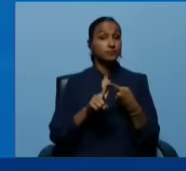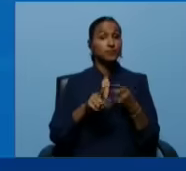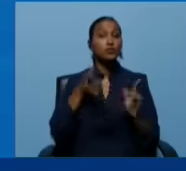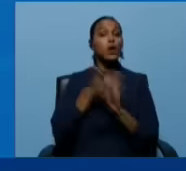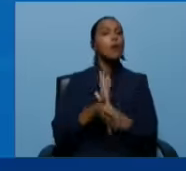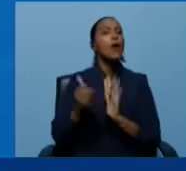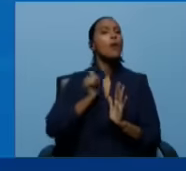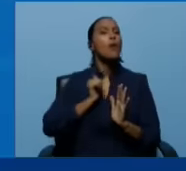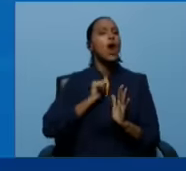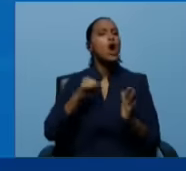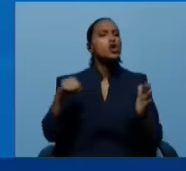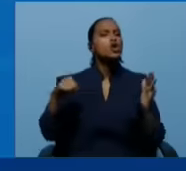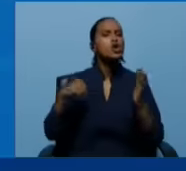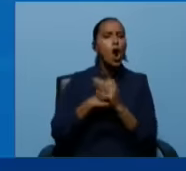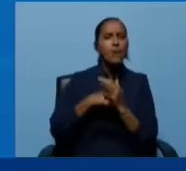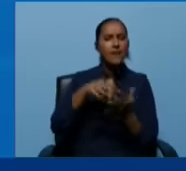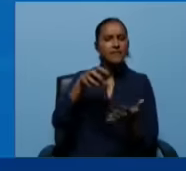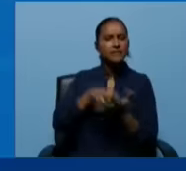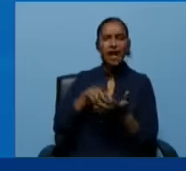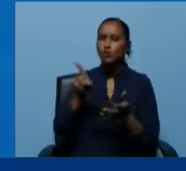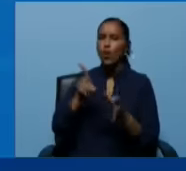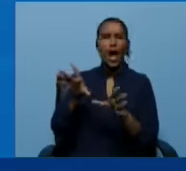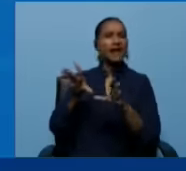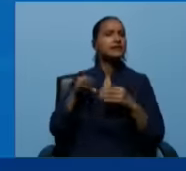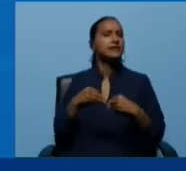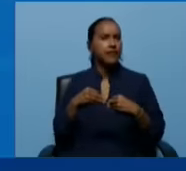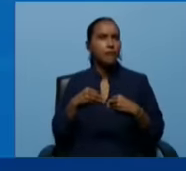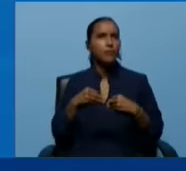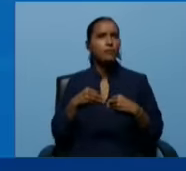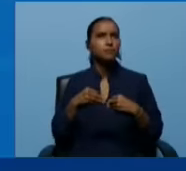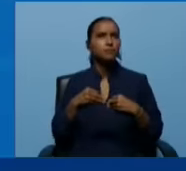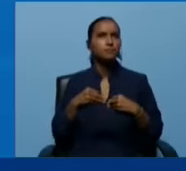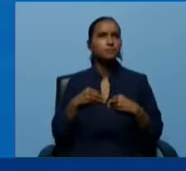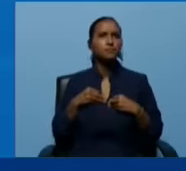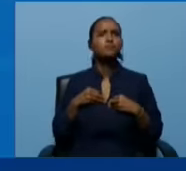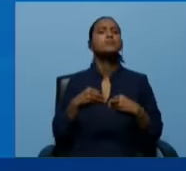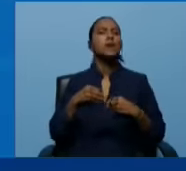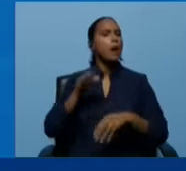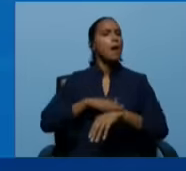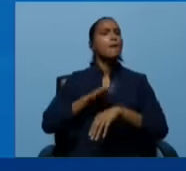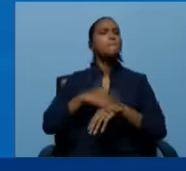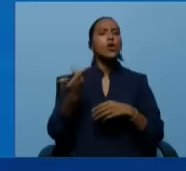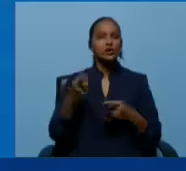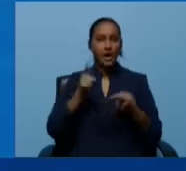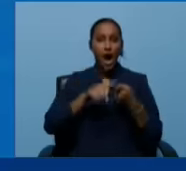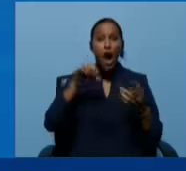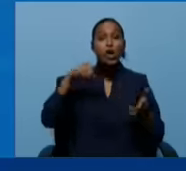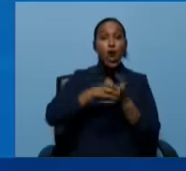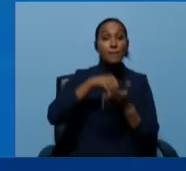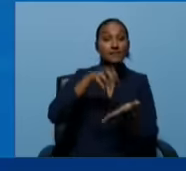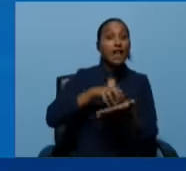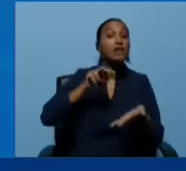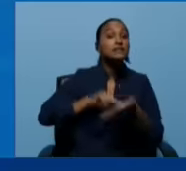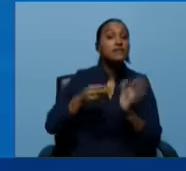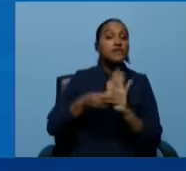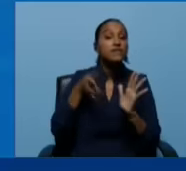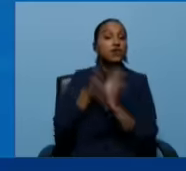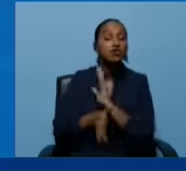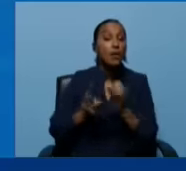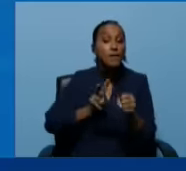golpe de Estado o intento de golpe de Estado, pues constituye la vía violenta, ilegal